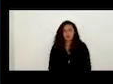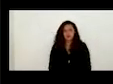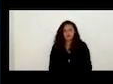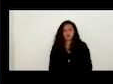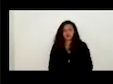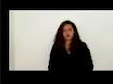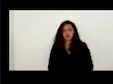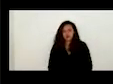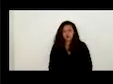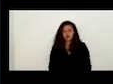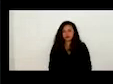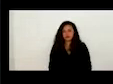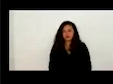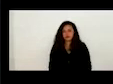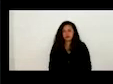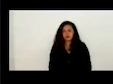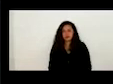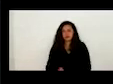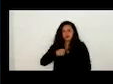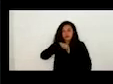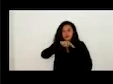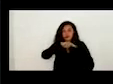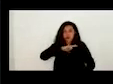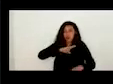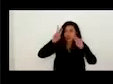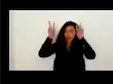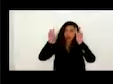Eh, y si los abordamos cada uno de estos